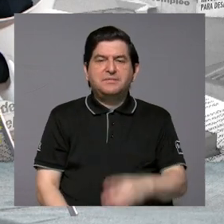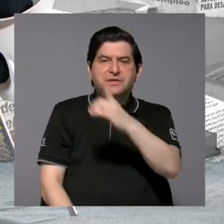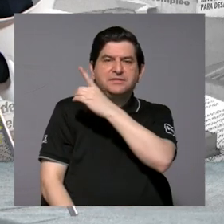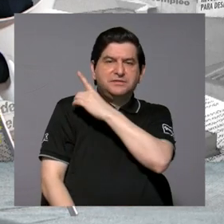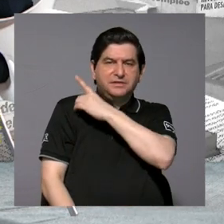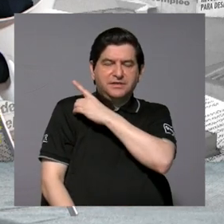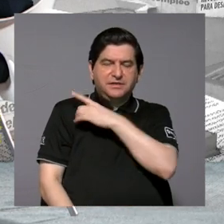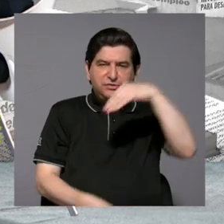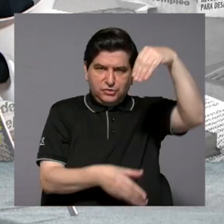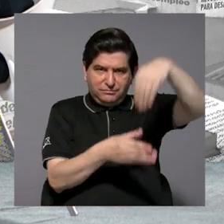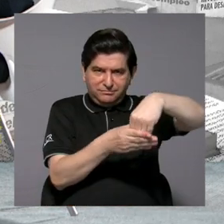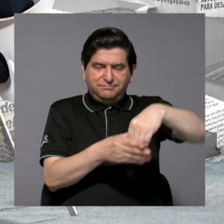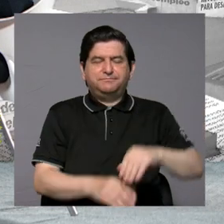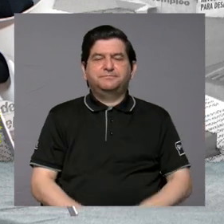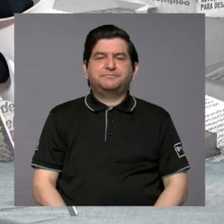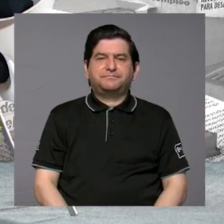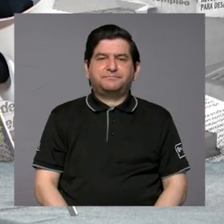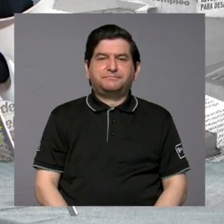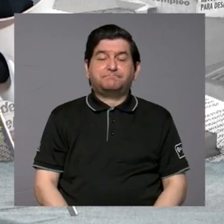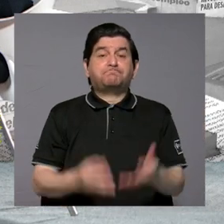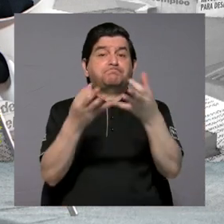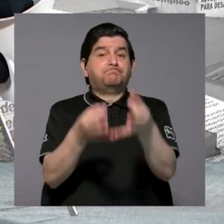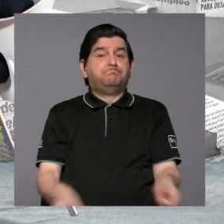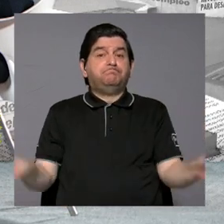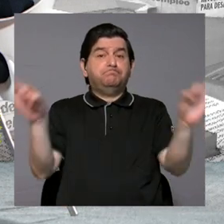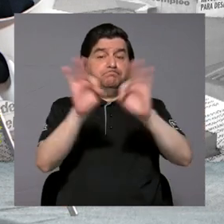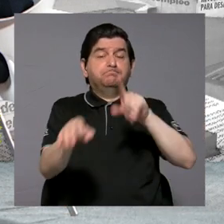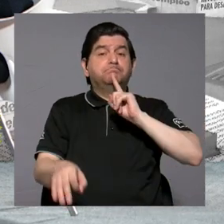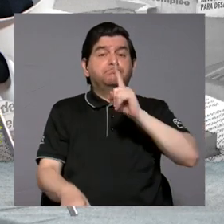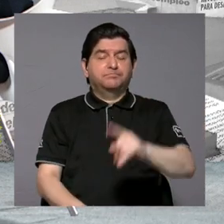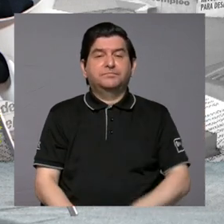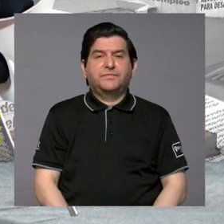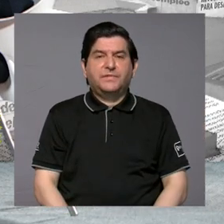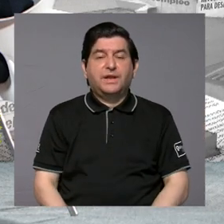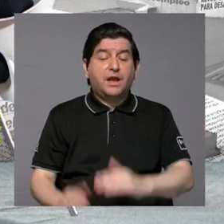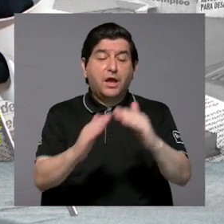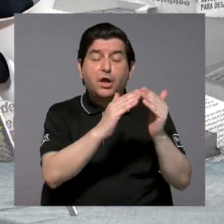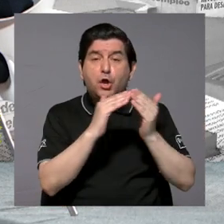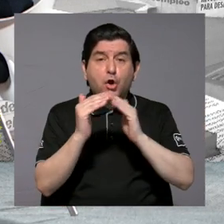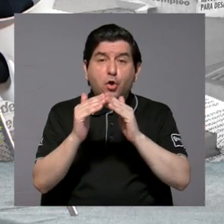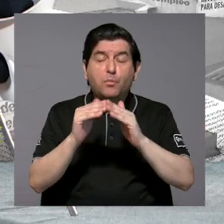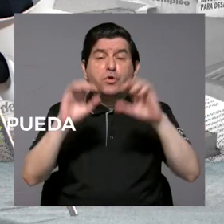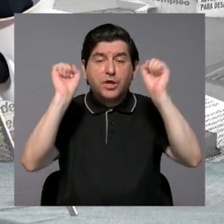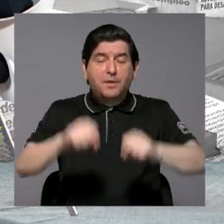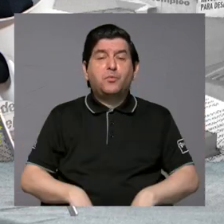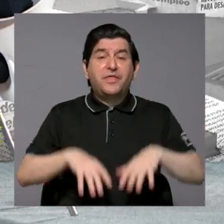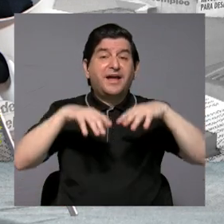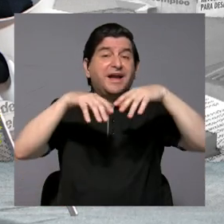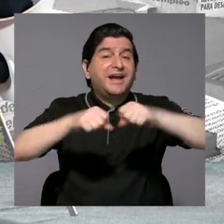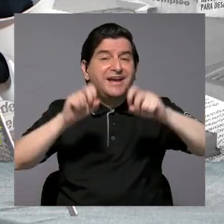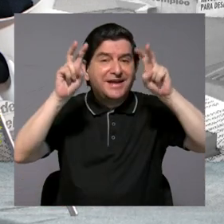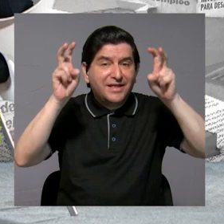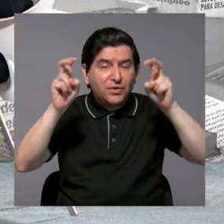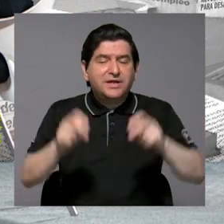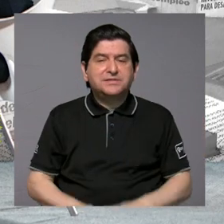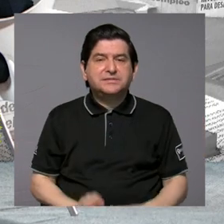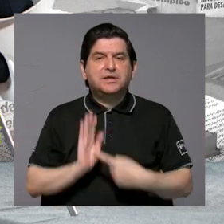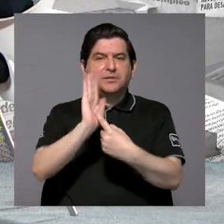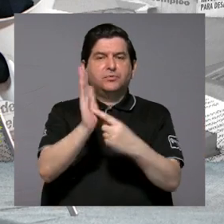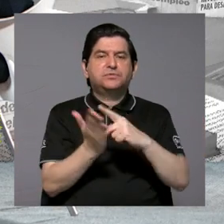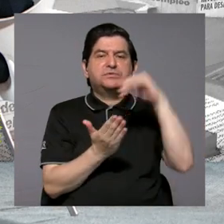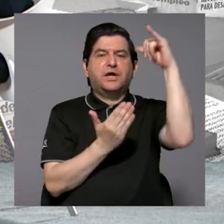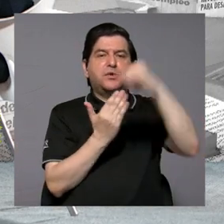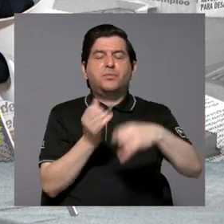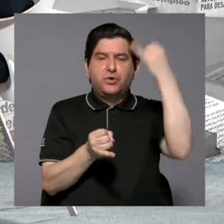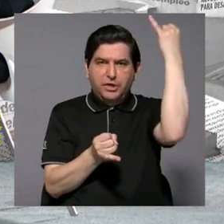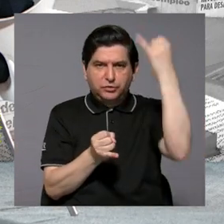programas tiene También es importante mencionar que para que la comunidad ya se pueda graduar debe de presentar un proyecto